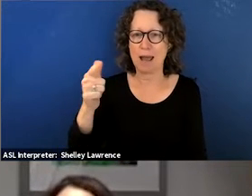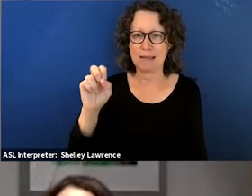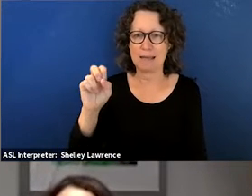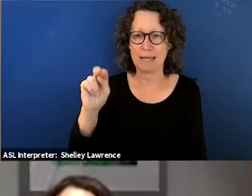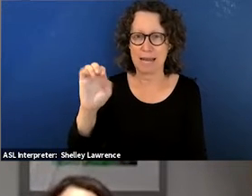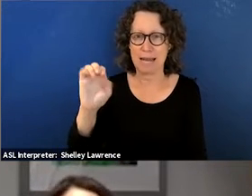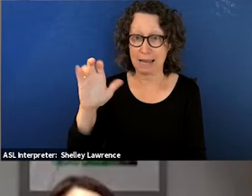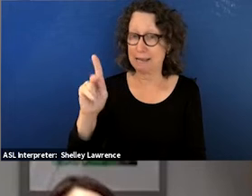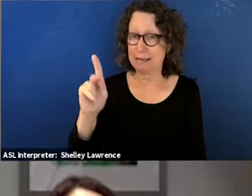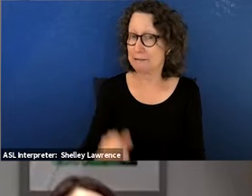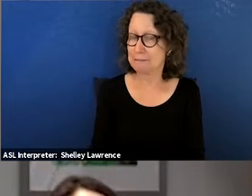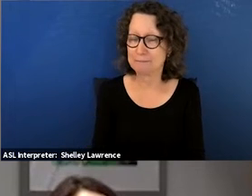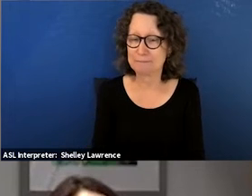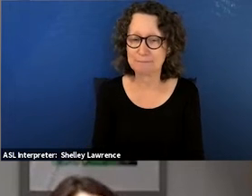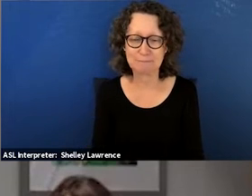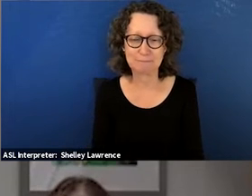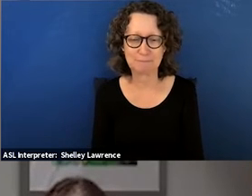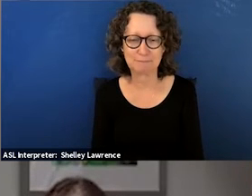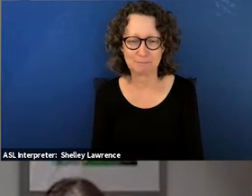Wagner.